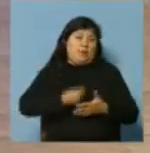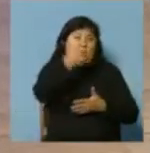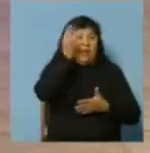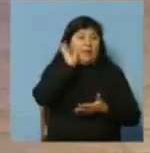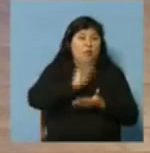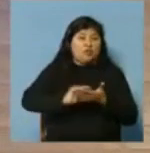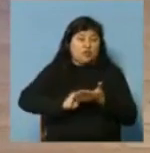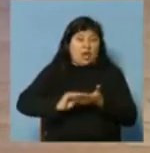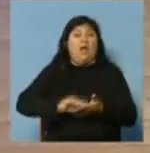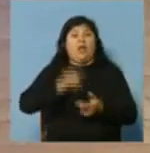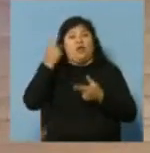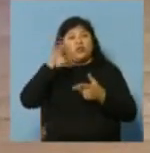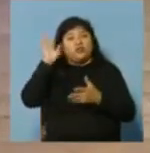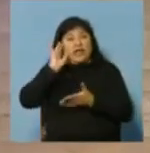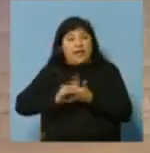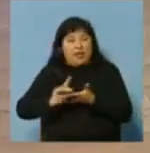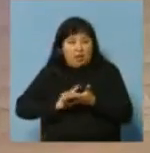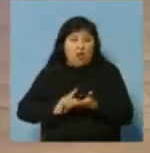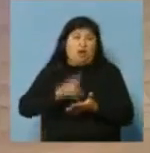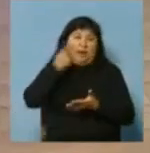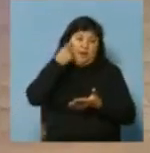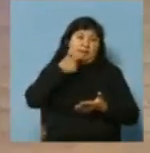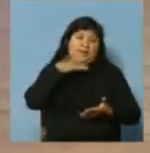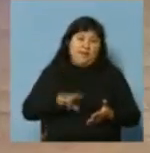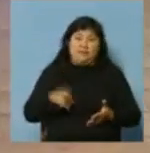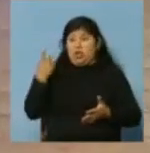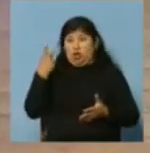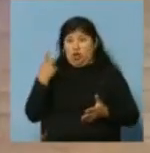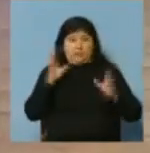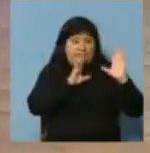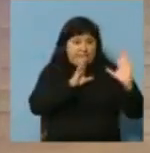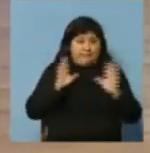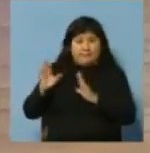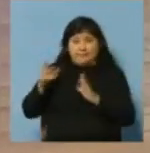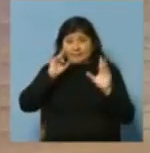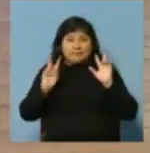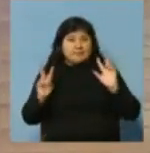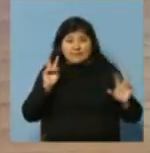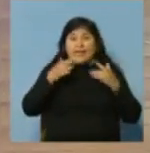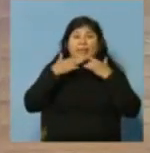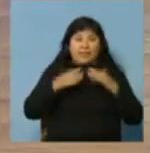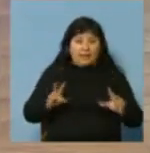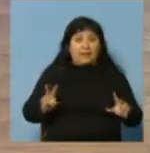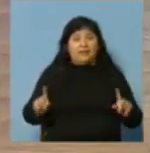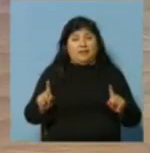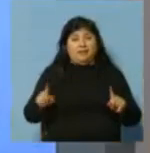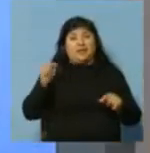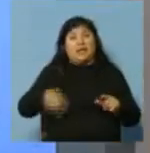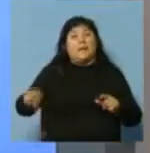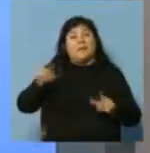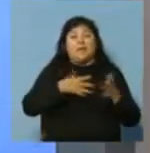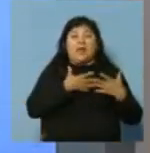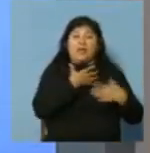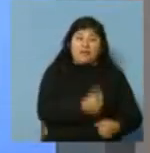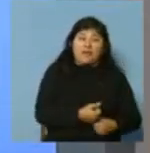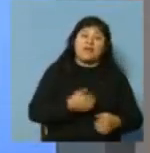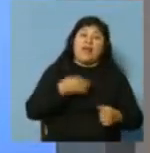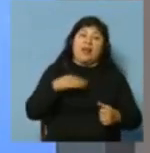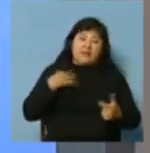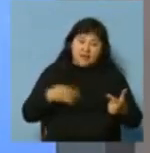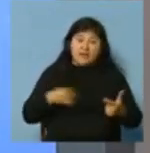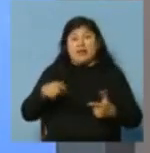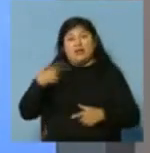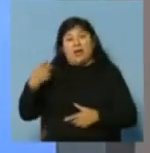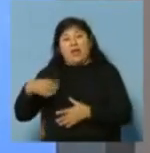legisladores en sí con las dos posturas y que puedan llegar también a diputados que defienden la vida así como los que